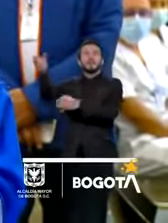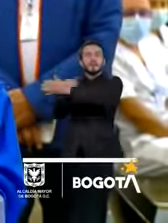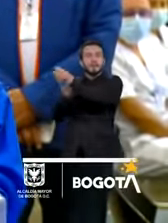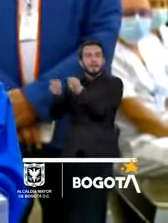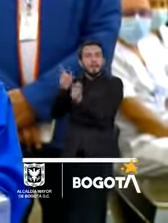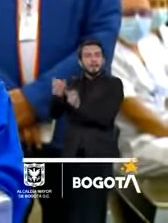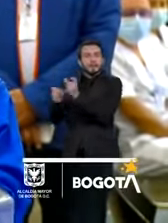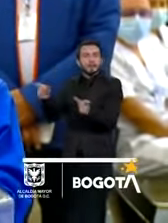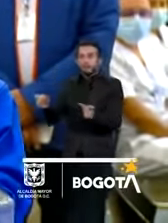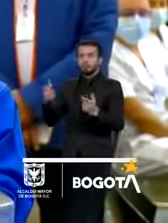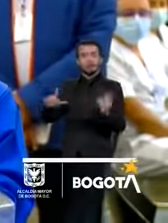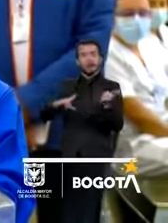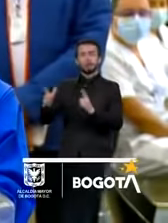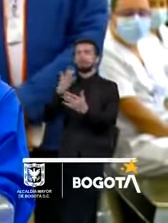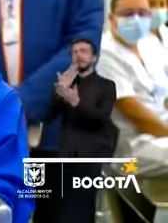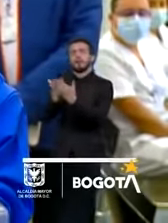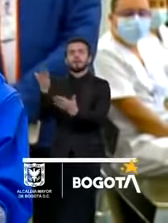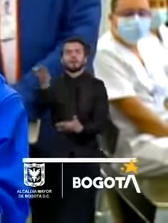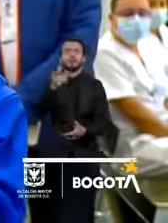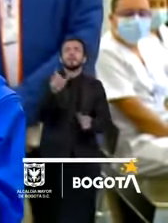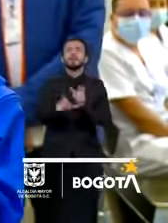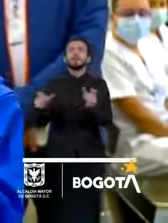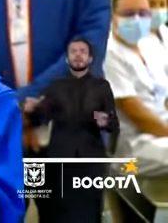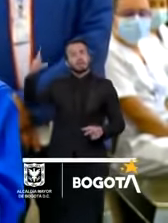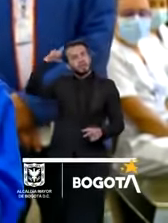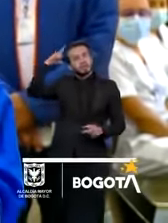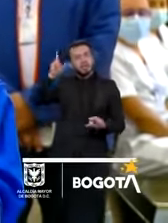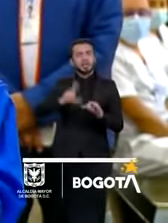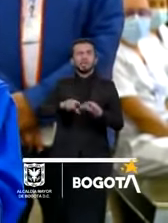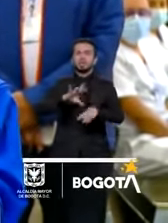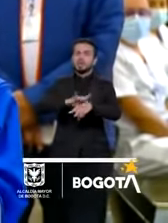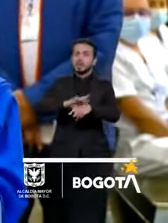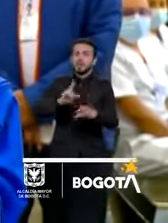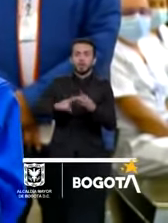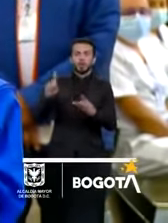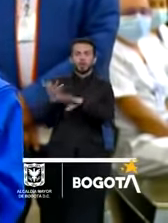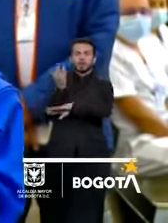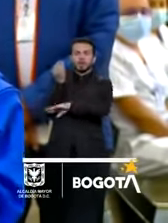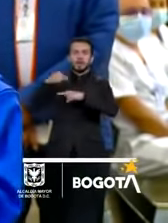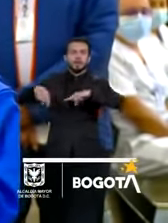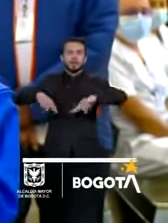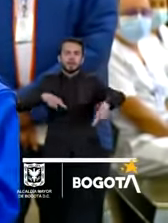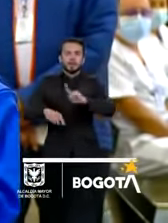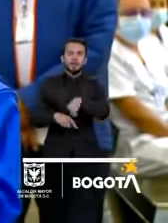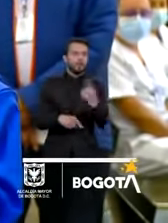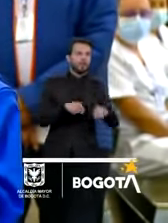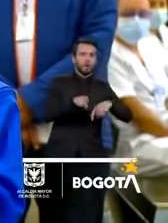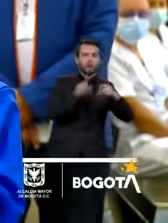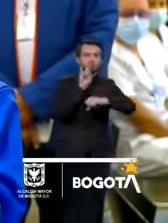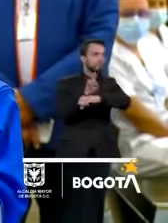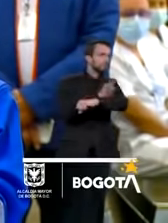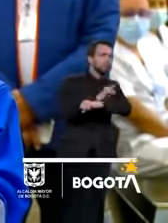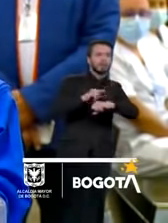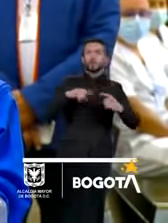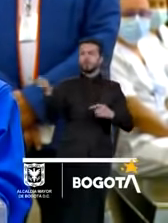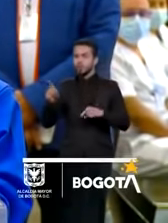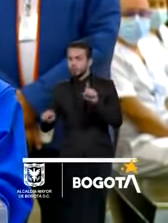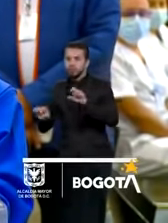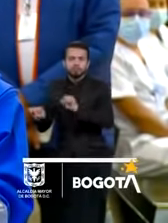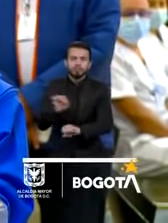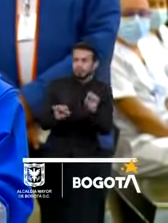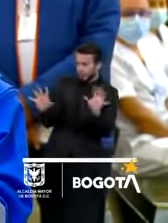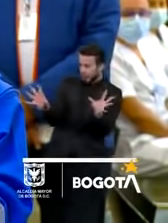enfermeras, de médicos, personal asistencial, administrativo, Nuestra subred pública Centro Oriente es quien